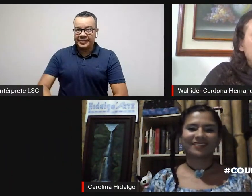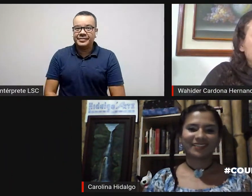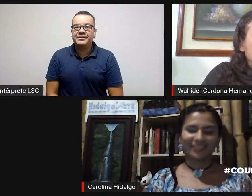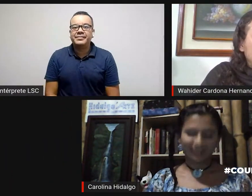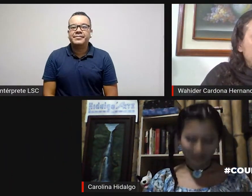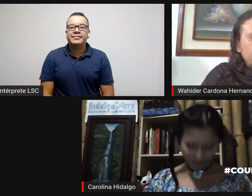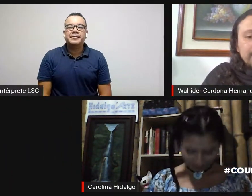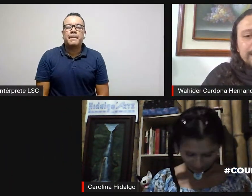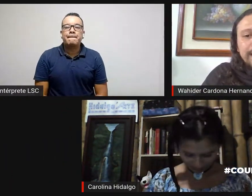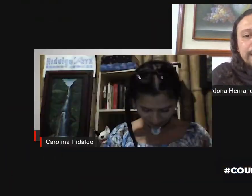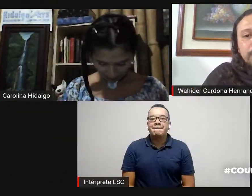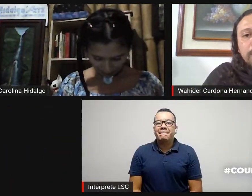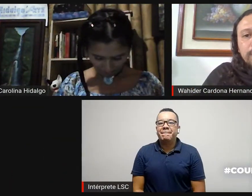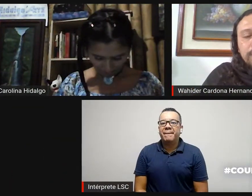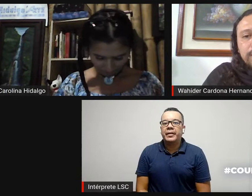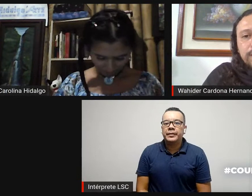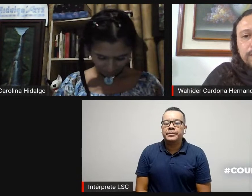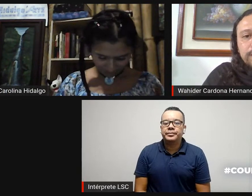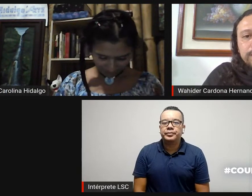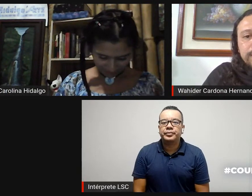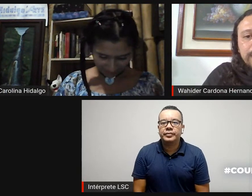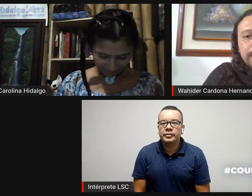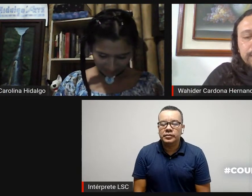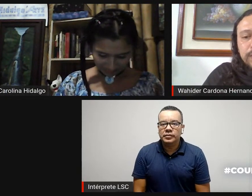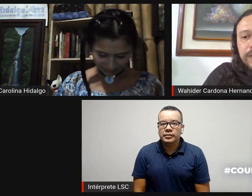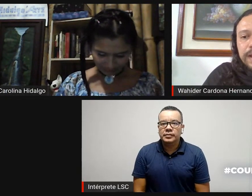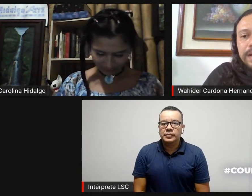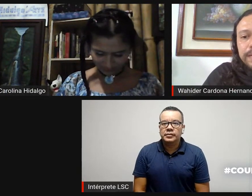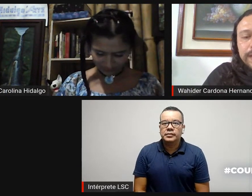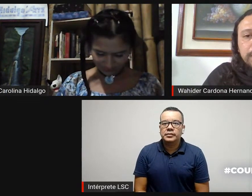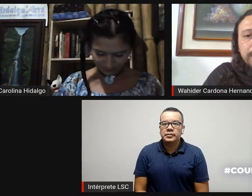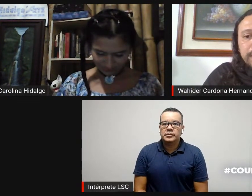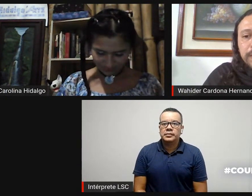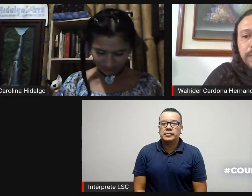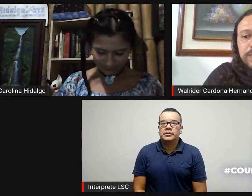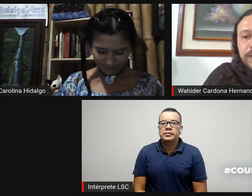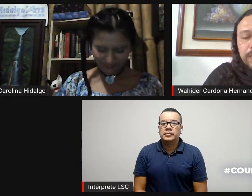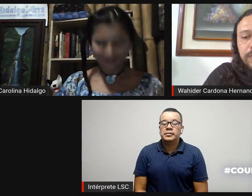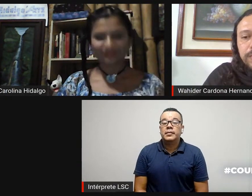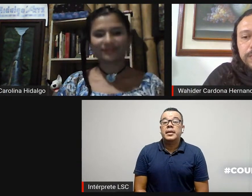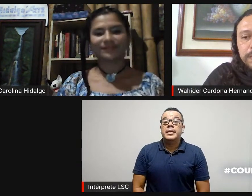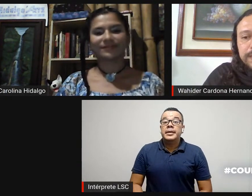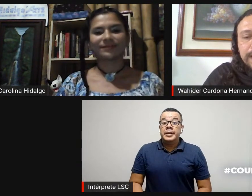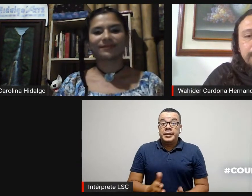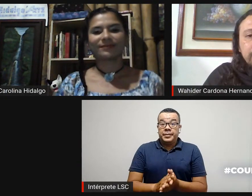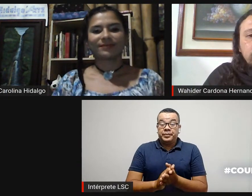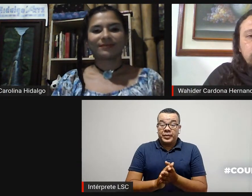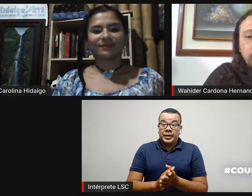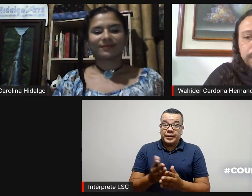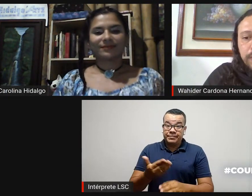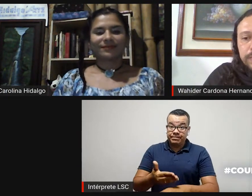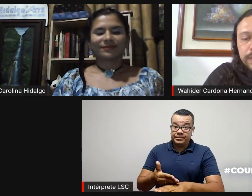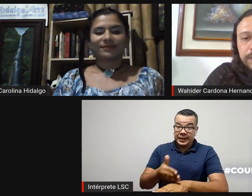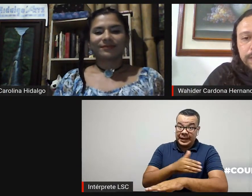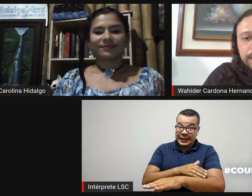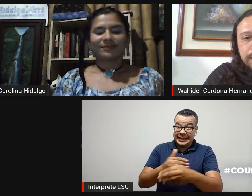Bueno, antes de iniciar con la lectura, quiero enviar un saludo especial a Diego Cuervo, que